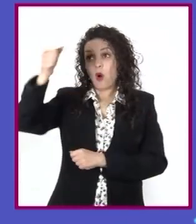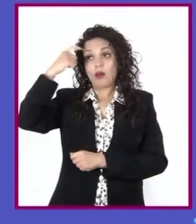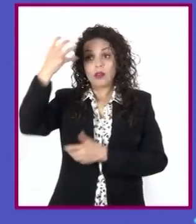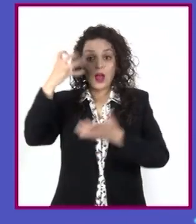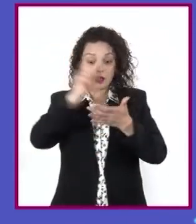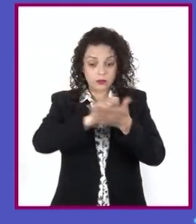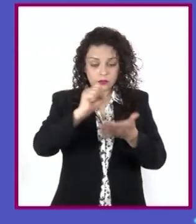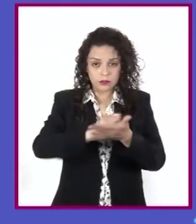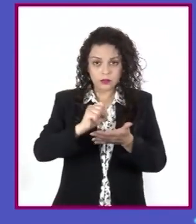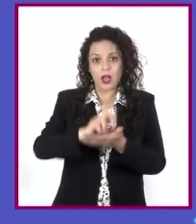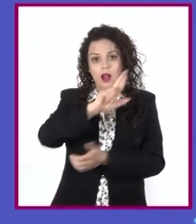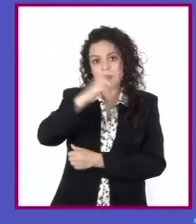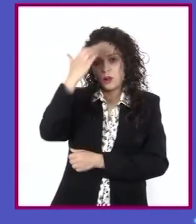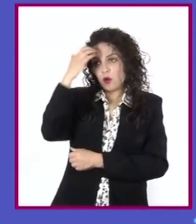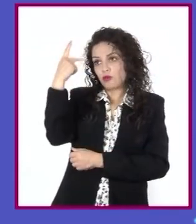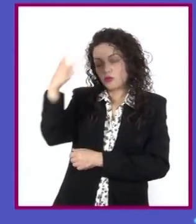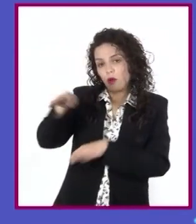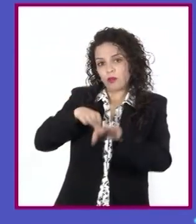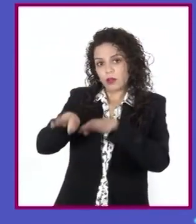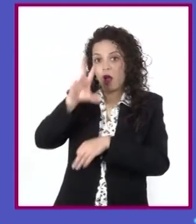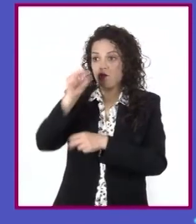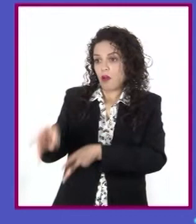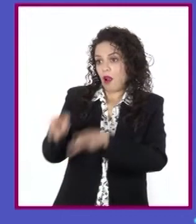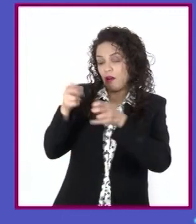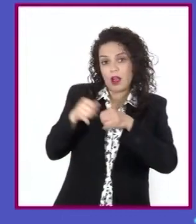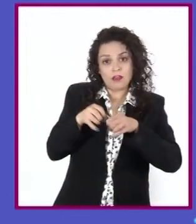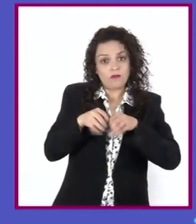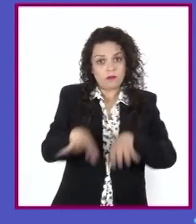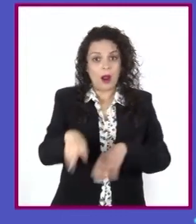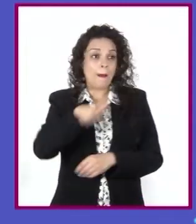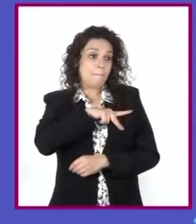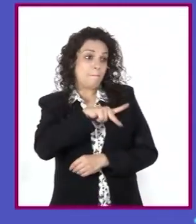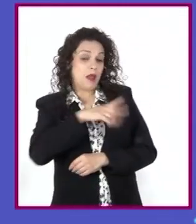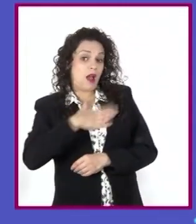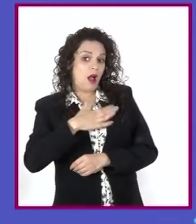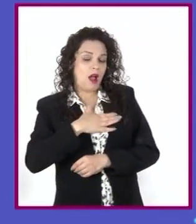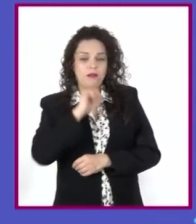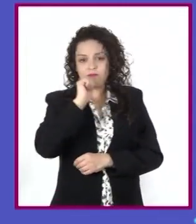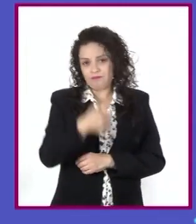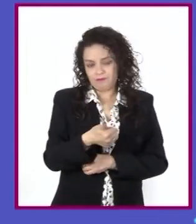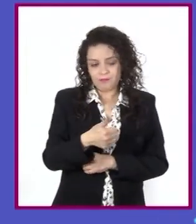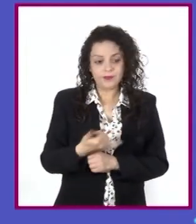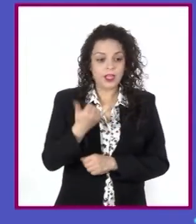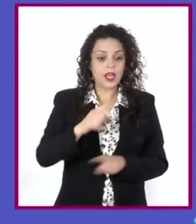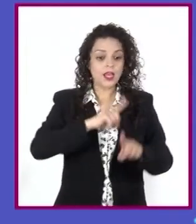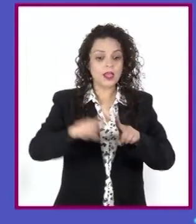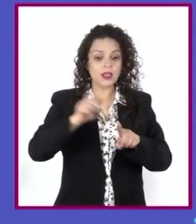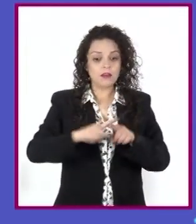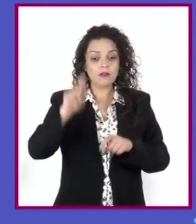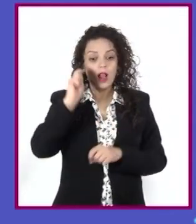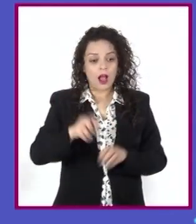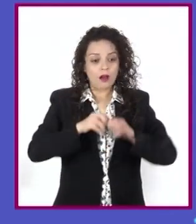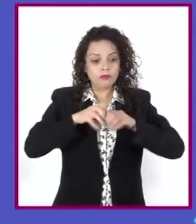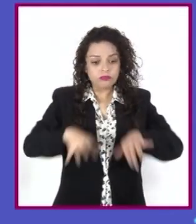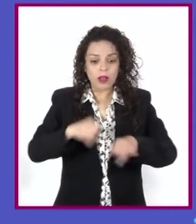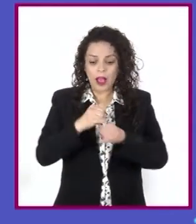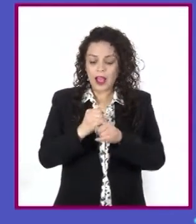plagio. Permitir al lector ampliar la información presentada en los distintos apartados de una